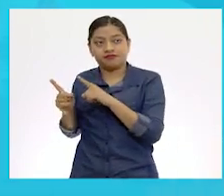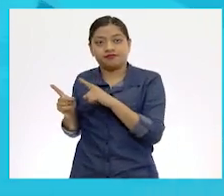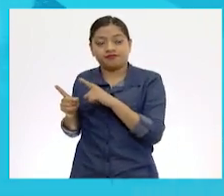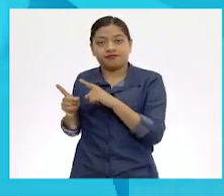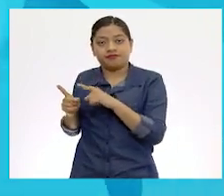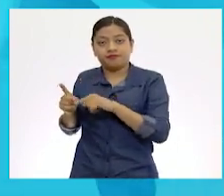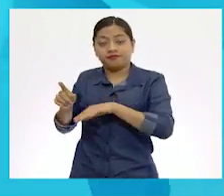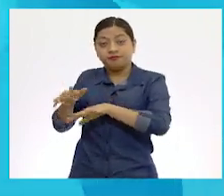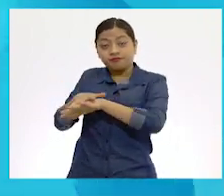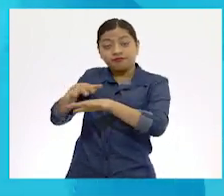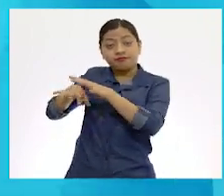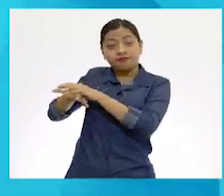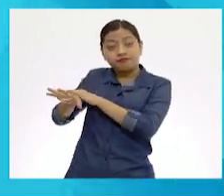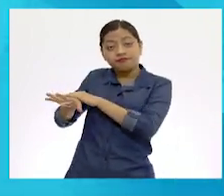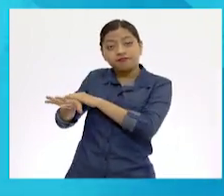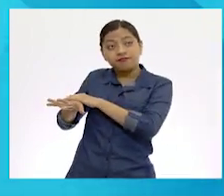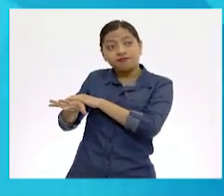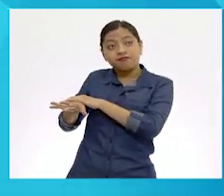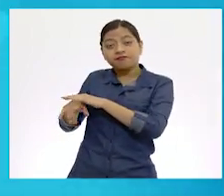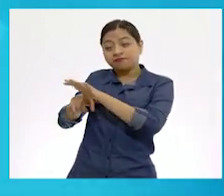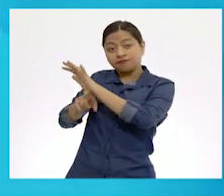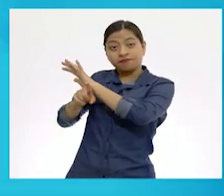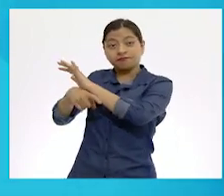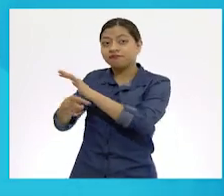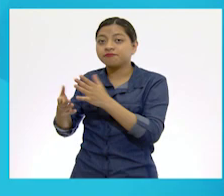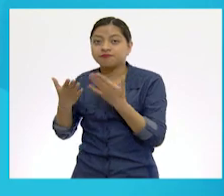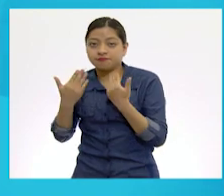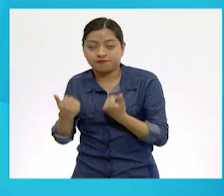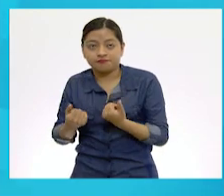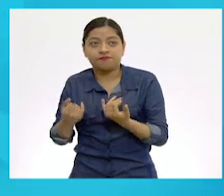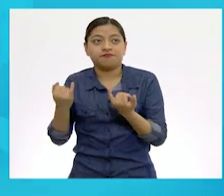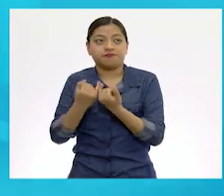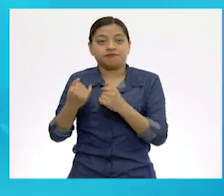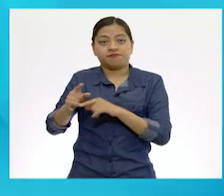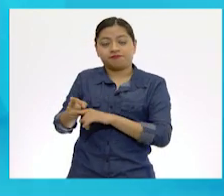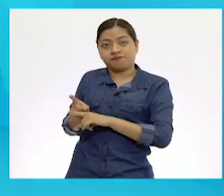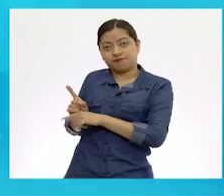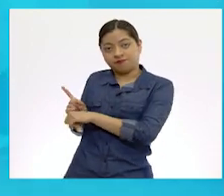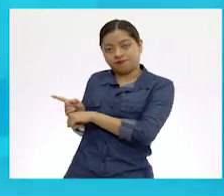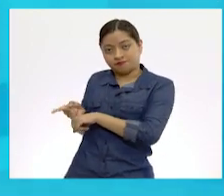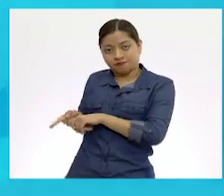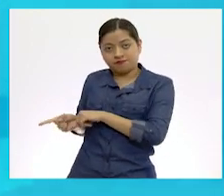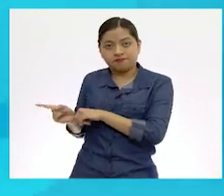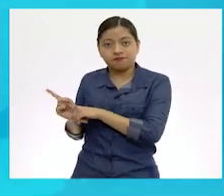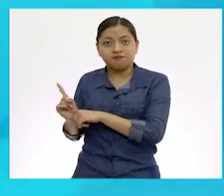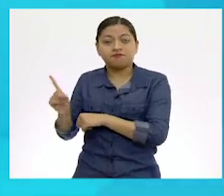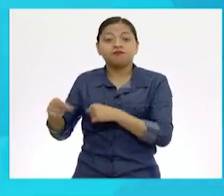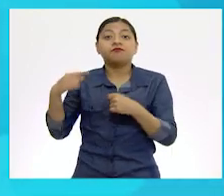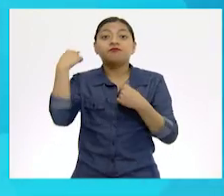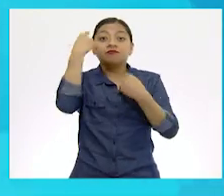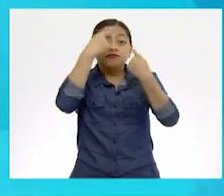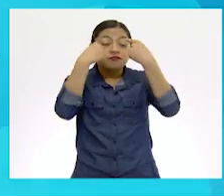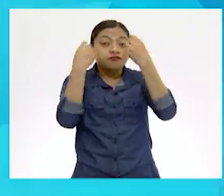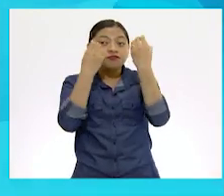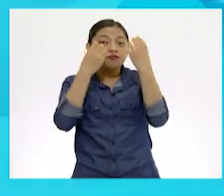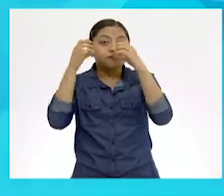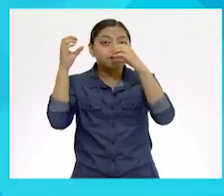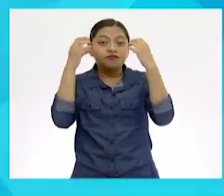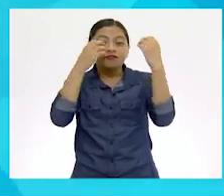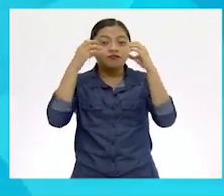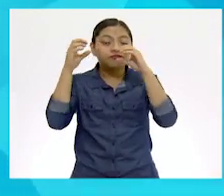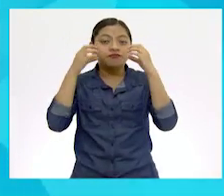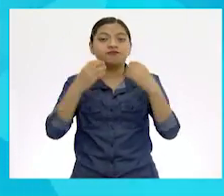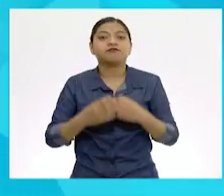nada. Y a comparación de los machos, tiene una cola prensil, sus ojos pueden moverse hacia diferentes